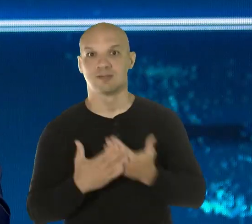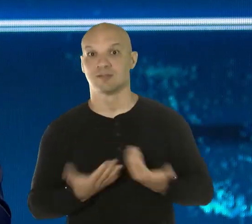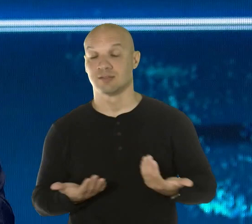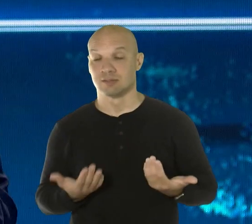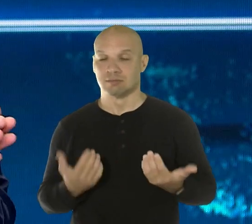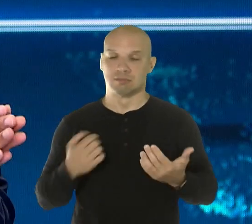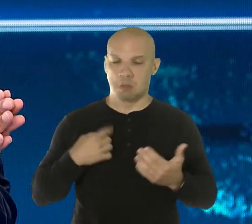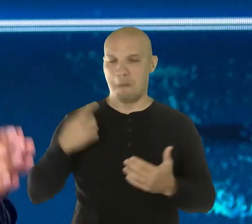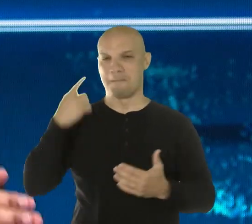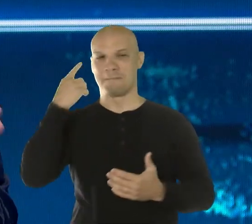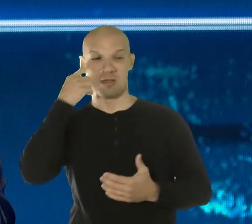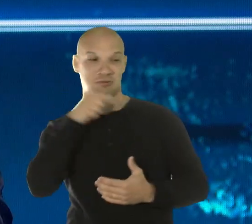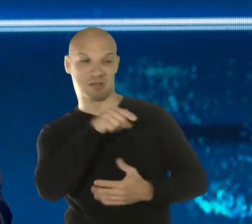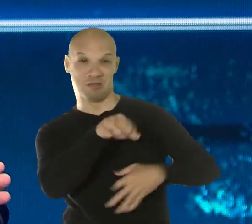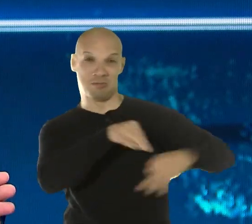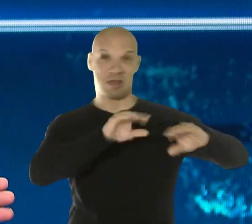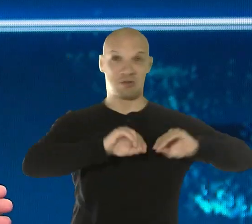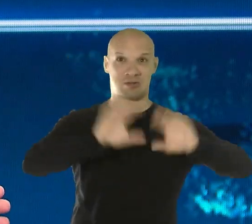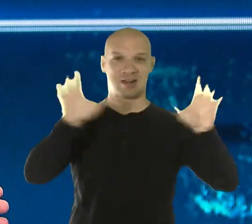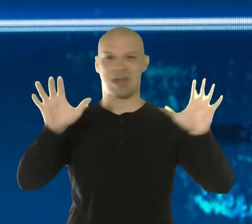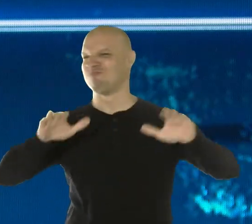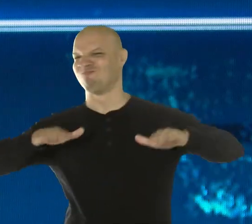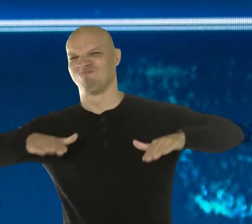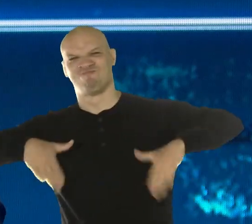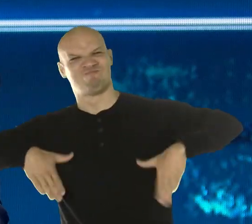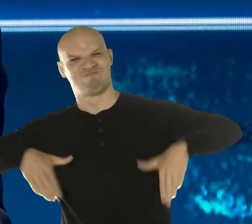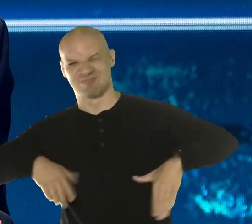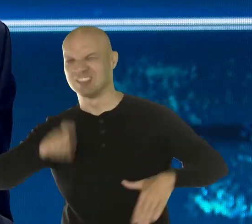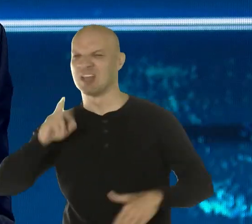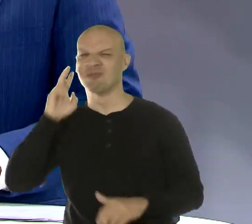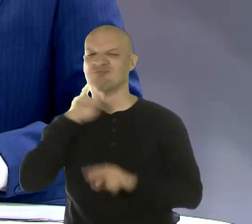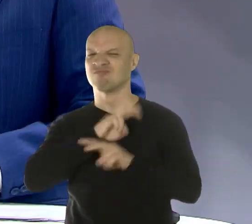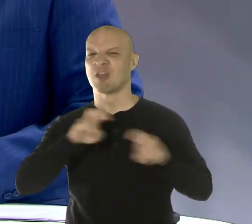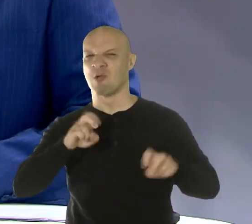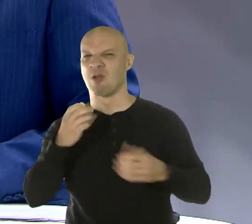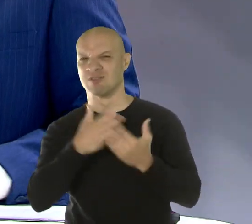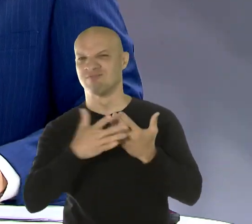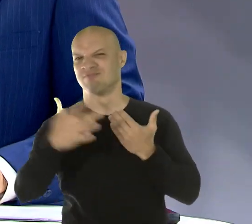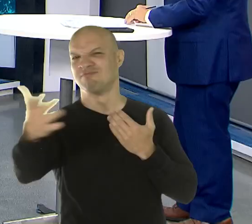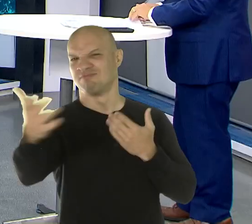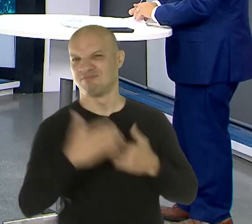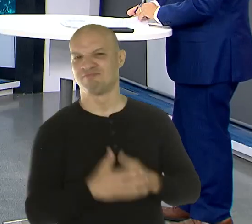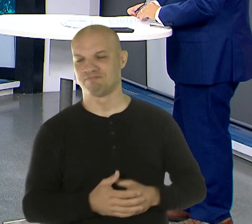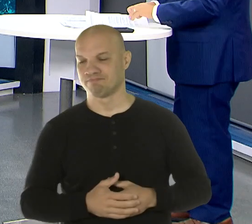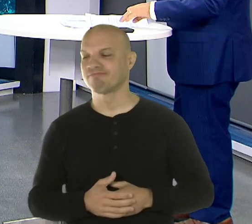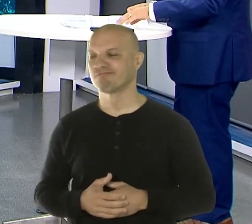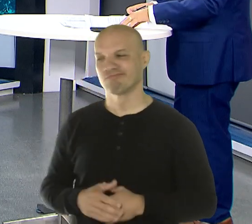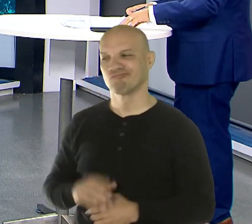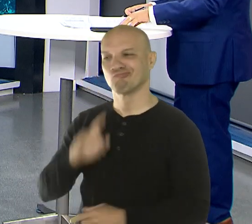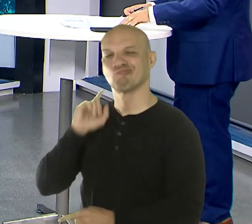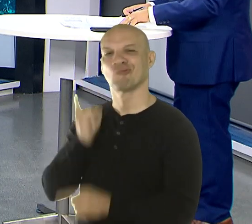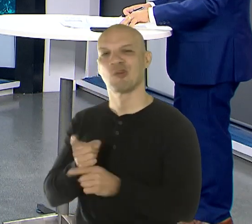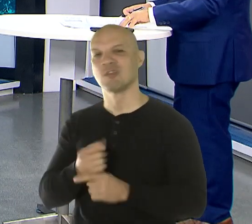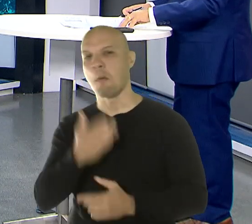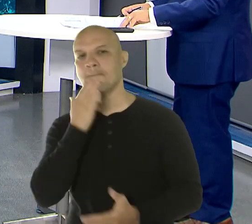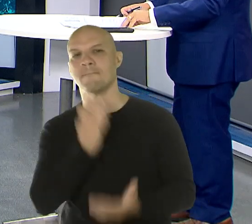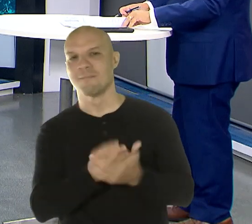falta de transparencia y es algo que tenemos que seguir evaluando durante los próximos meses. Definitivamente, y excelente